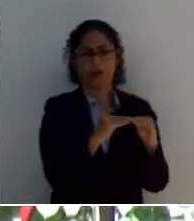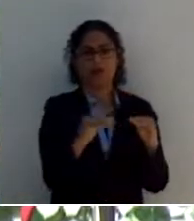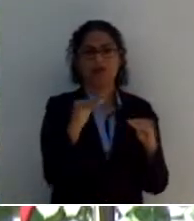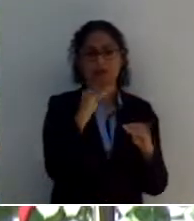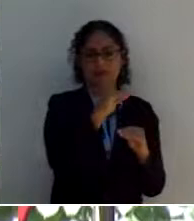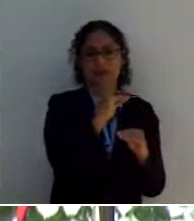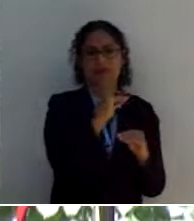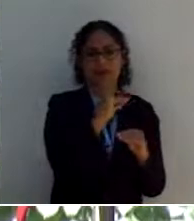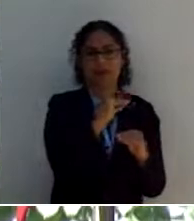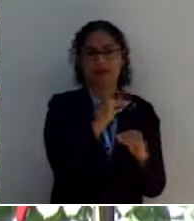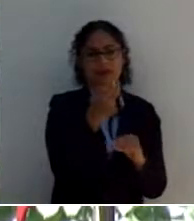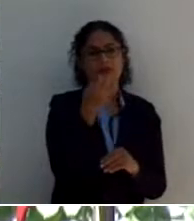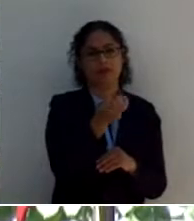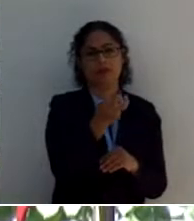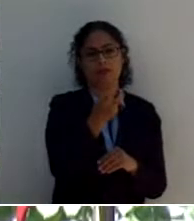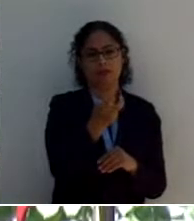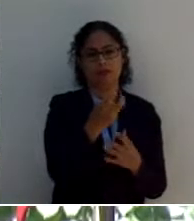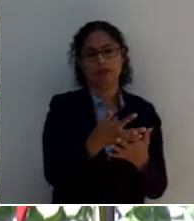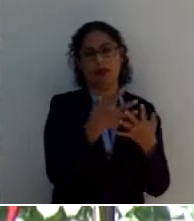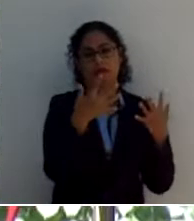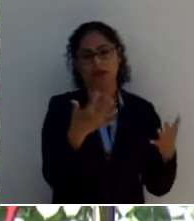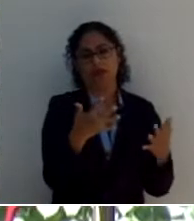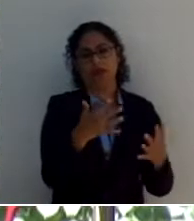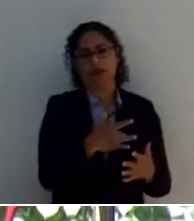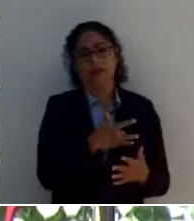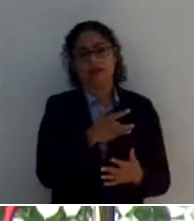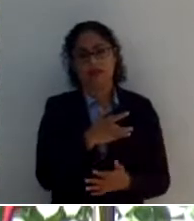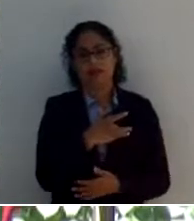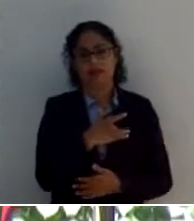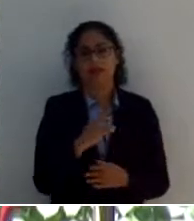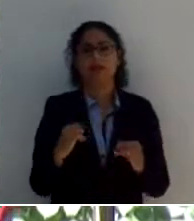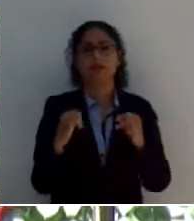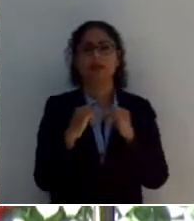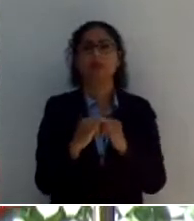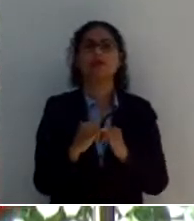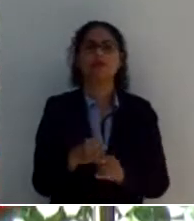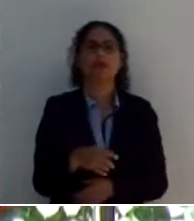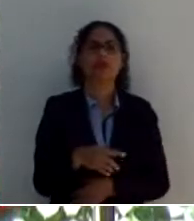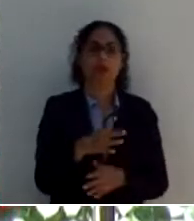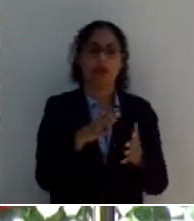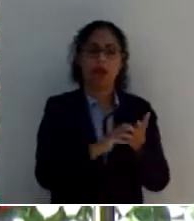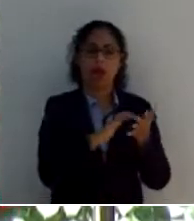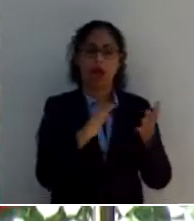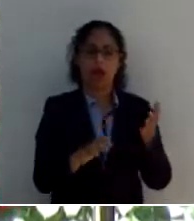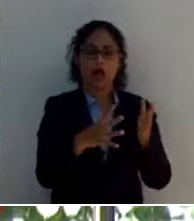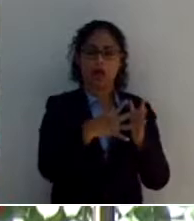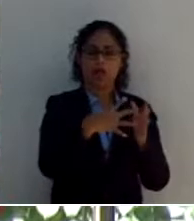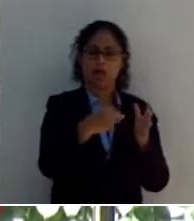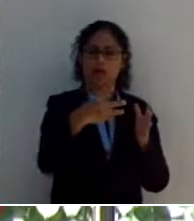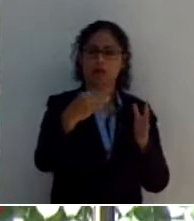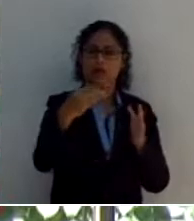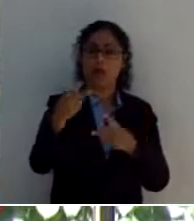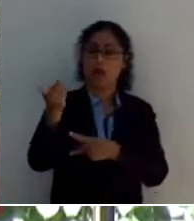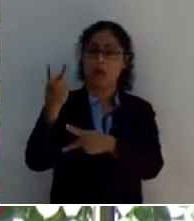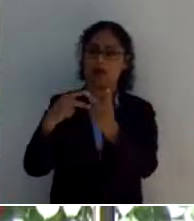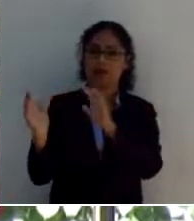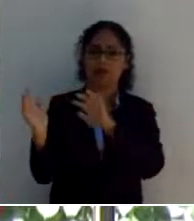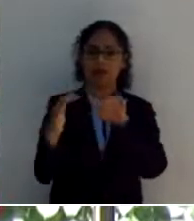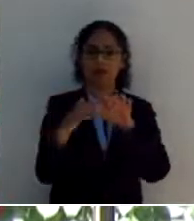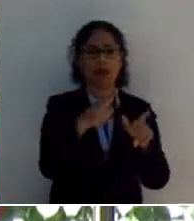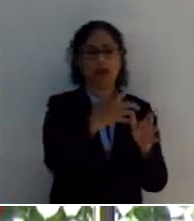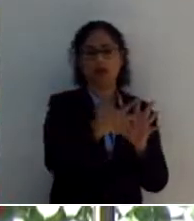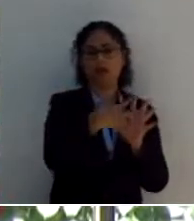esta gran y noble institución. Sean un ejemplo para los que vienen y